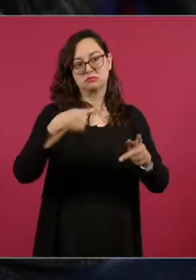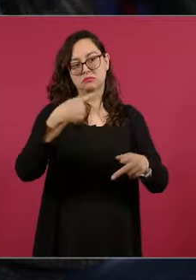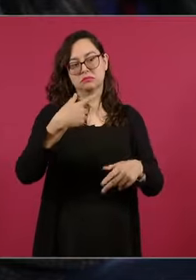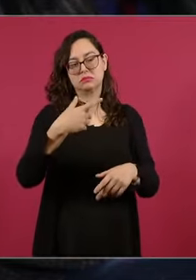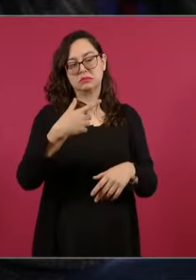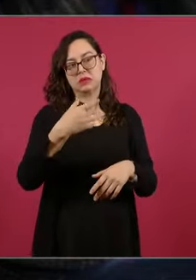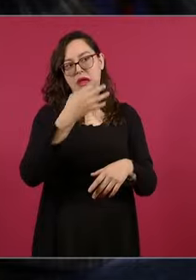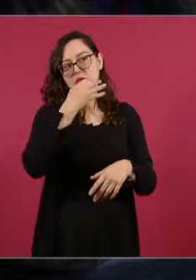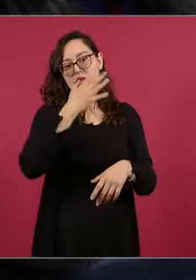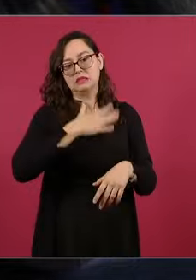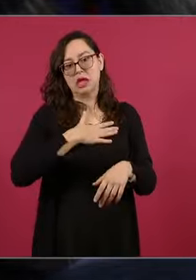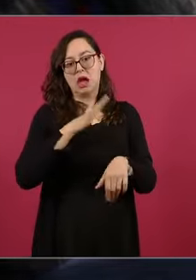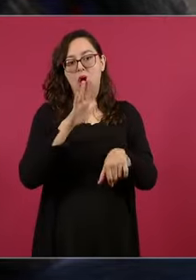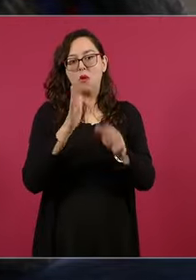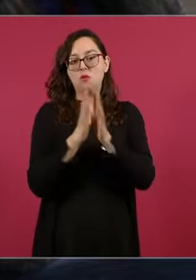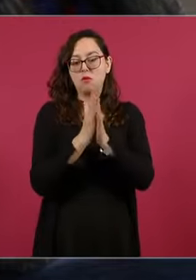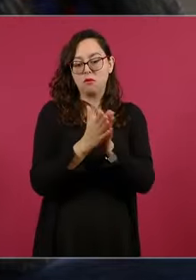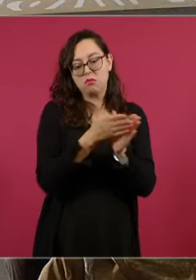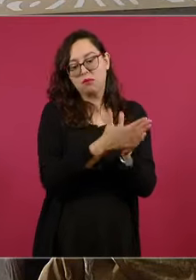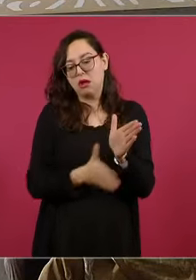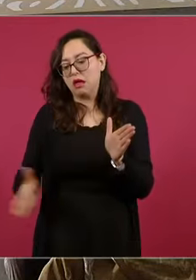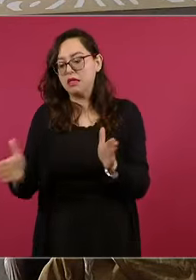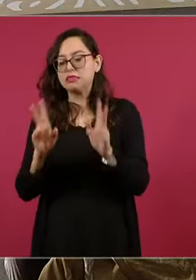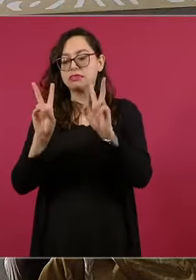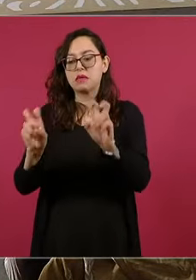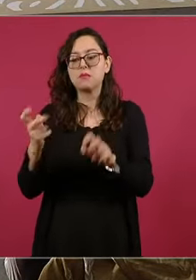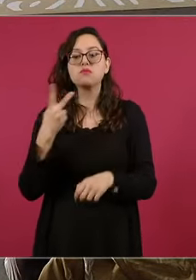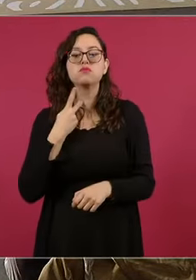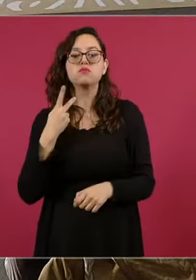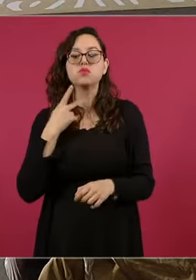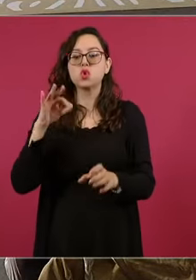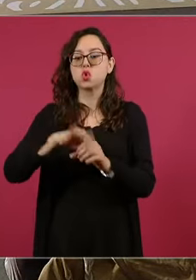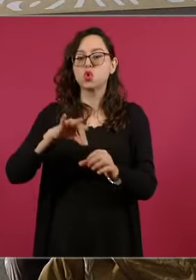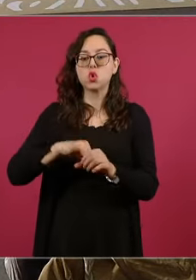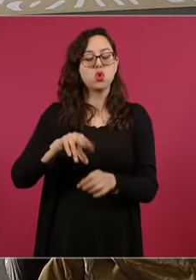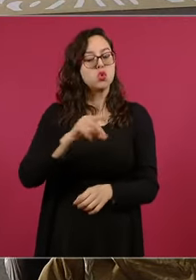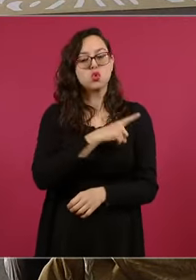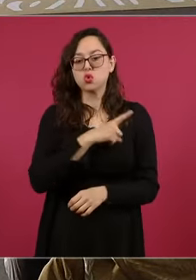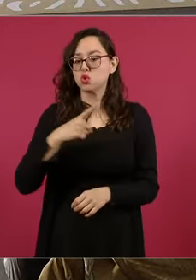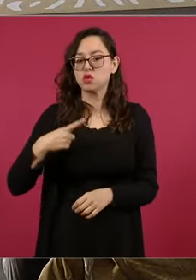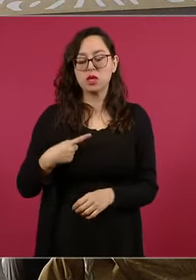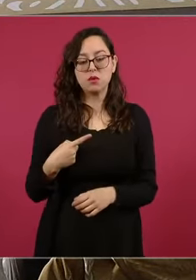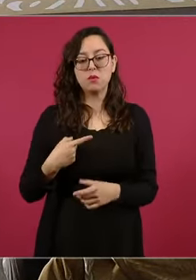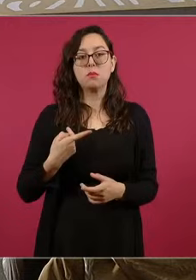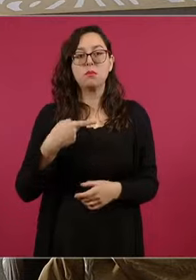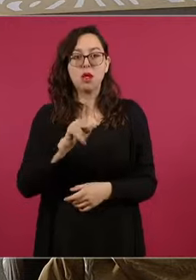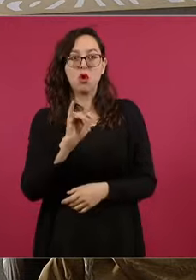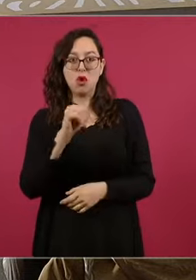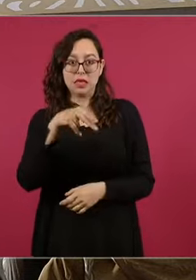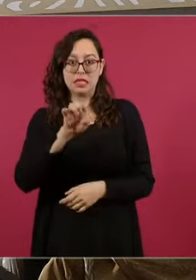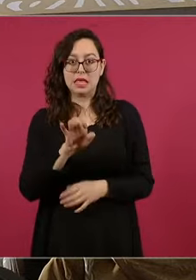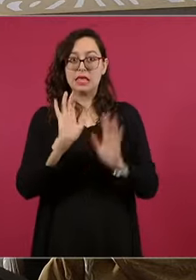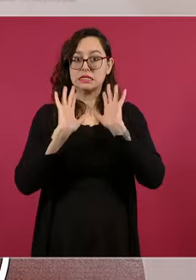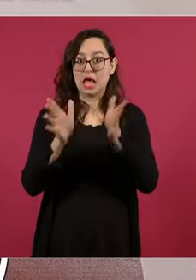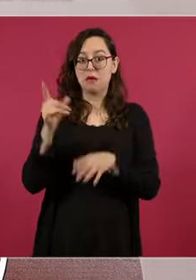se puede hacer en este periodo de pre-campaña? ¿De la campaña? Hay un texto